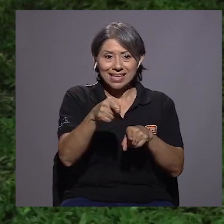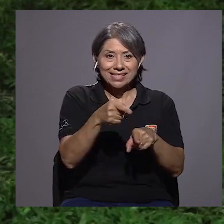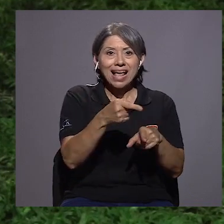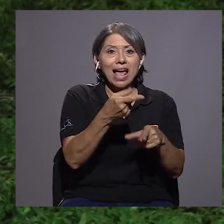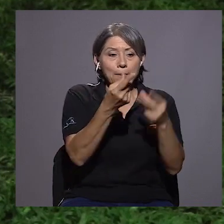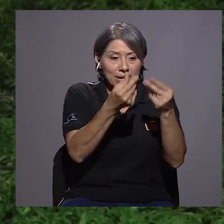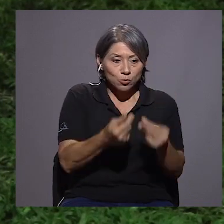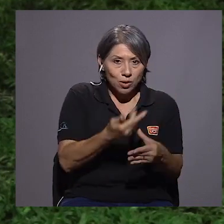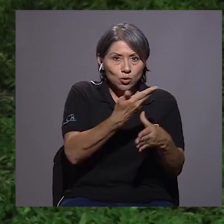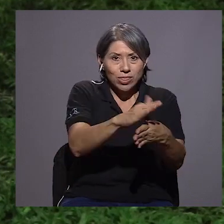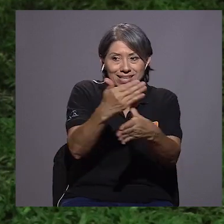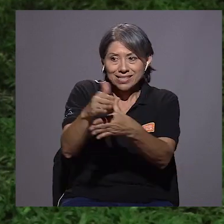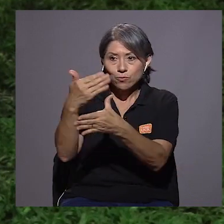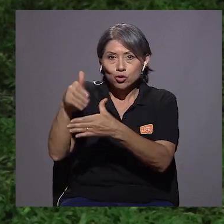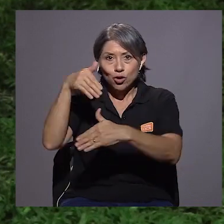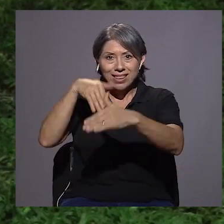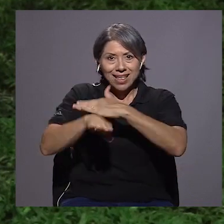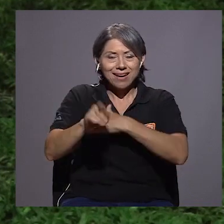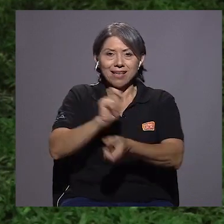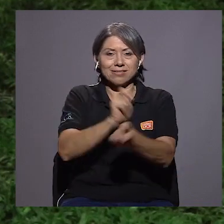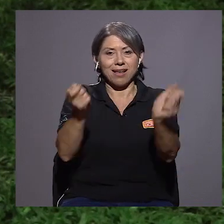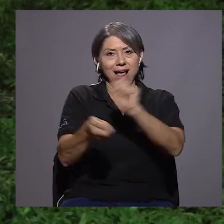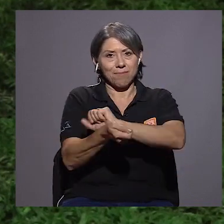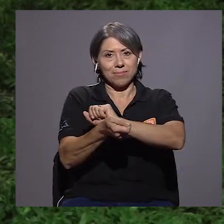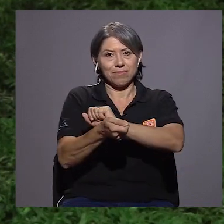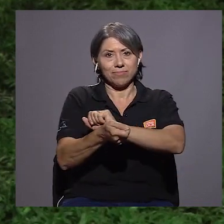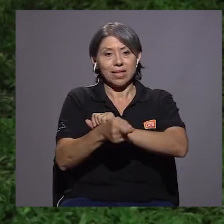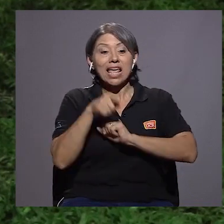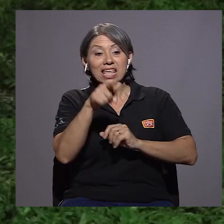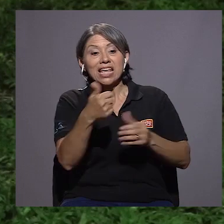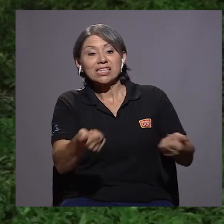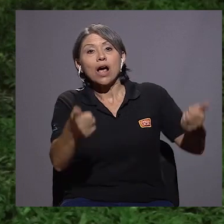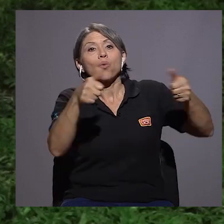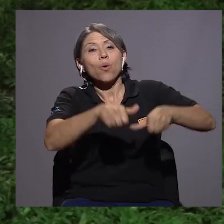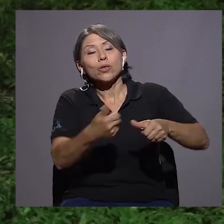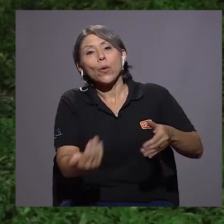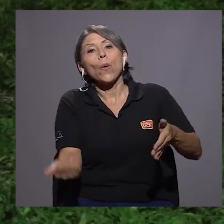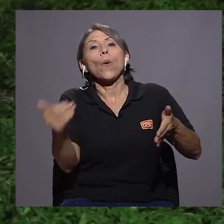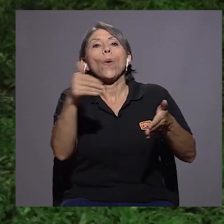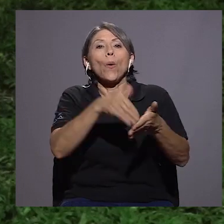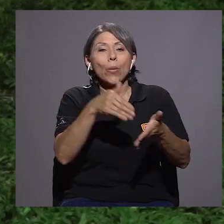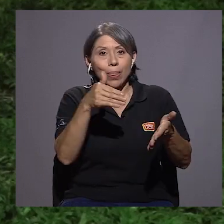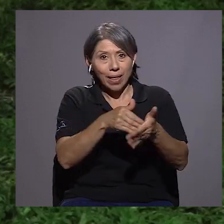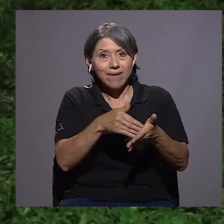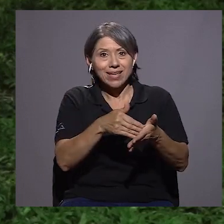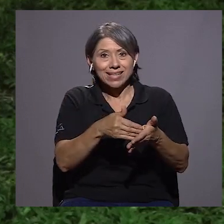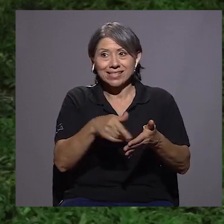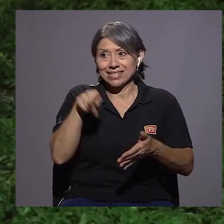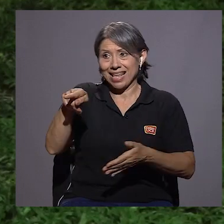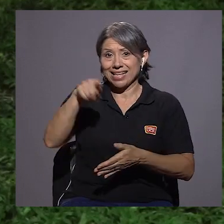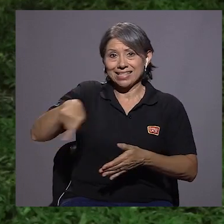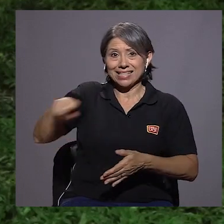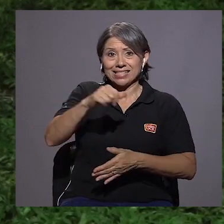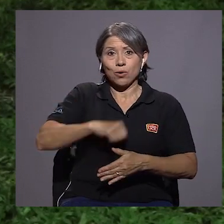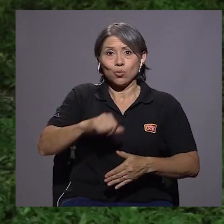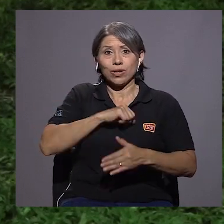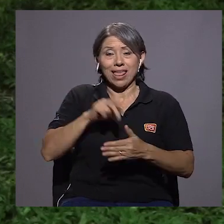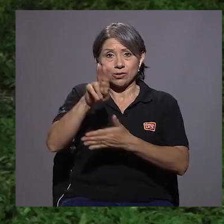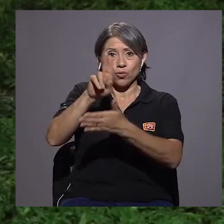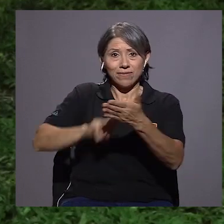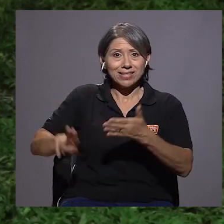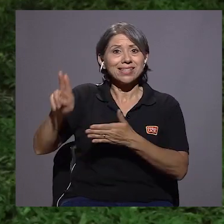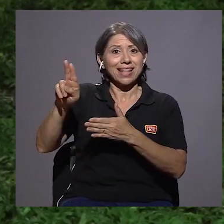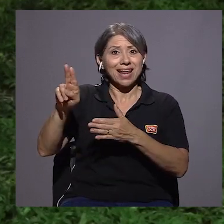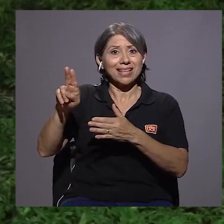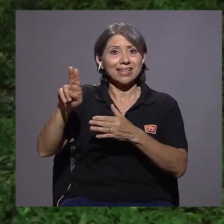esta distribución interna del presupuesto, y este acuerdo básicamente deja de nuevo en estas autoridades universitarias que